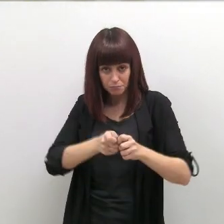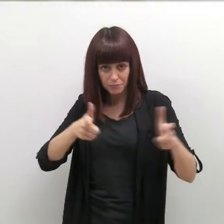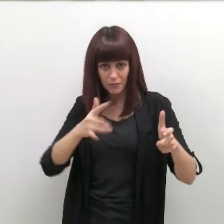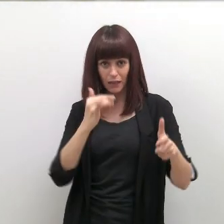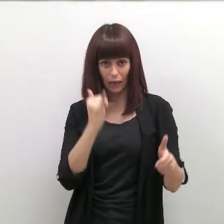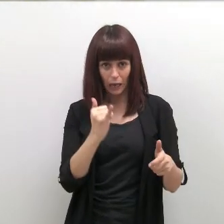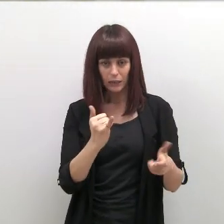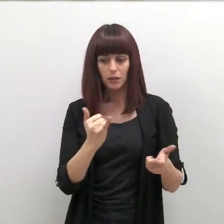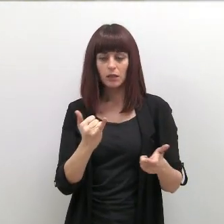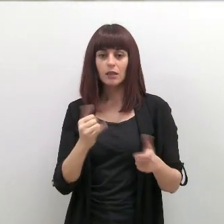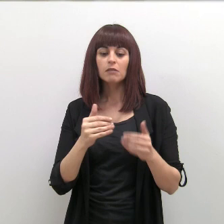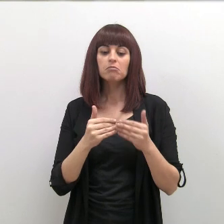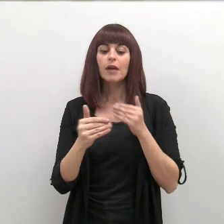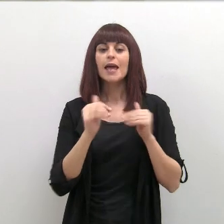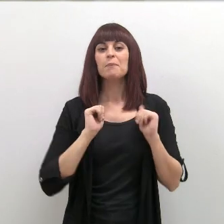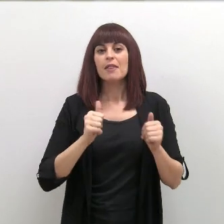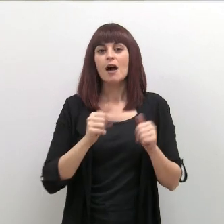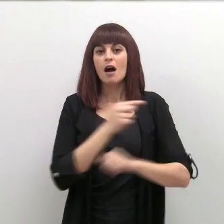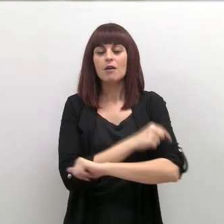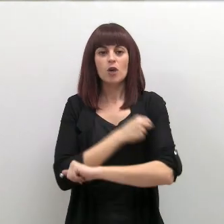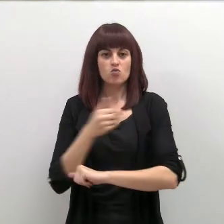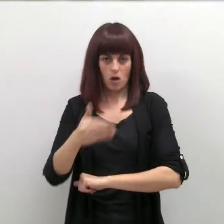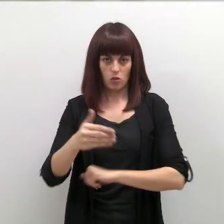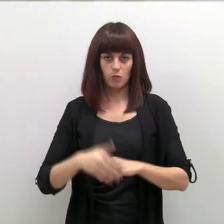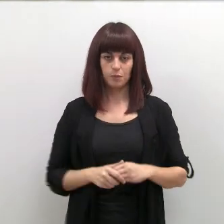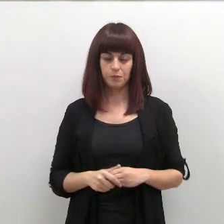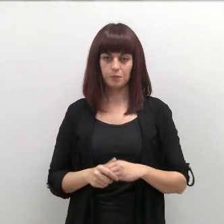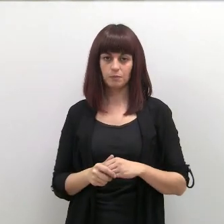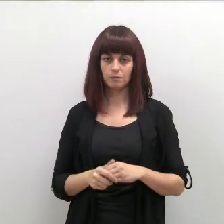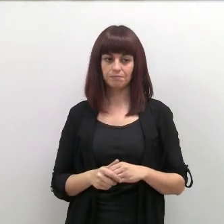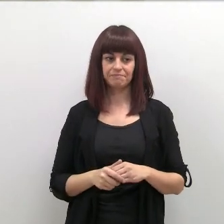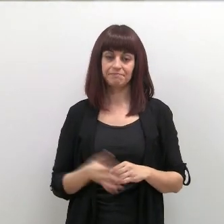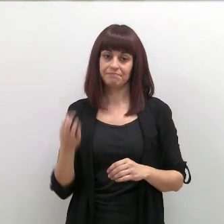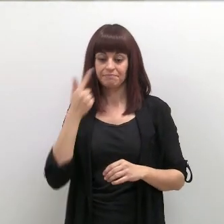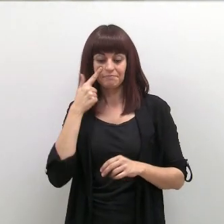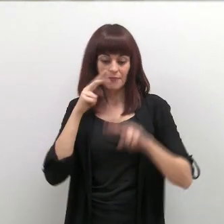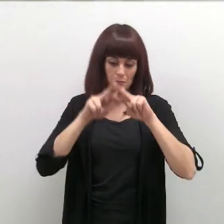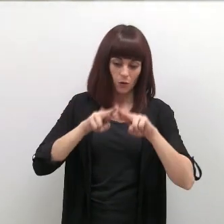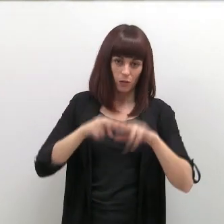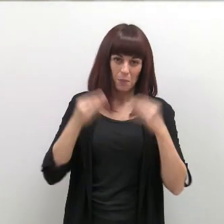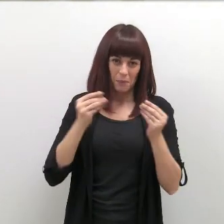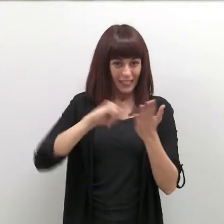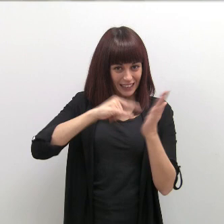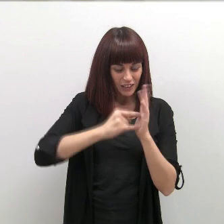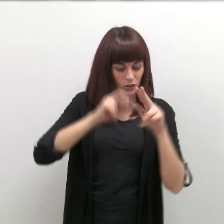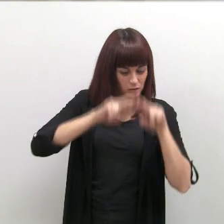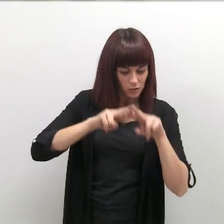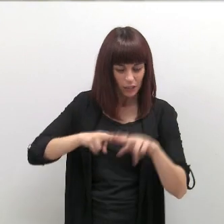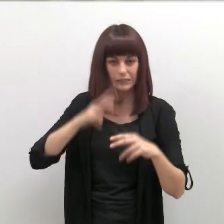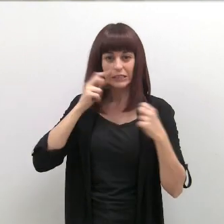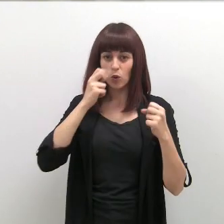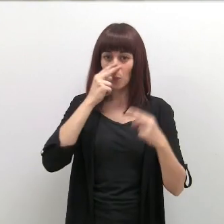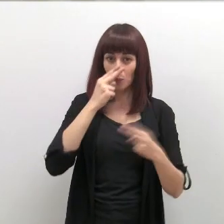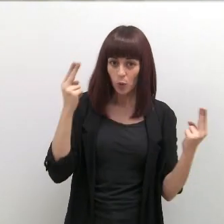vacunar lo máximo que hemos podido en residencias con brotes, pero habrá que hacer la valoración técnica de salud pública